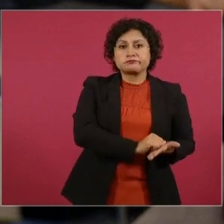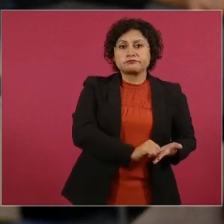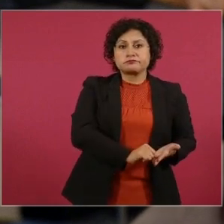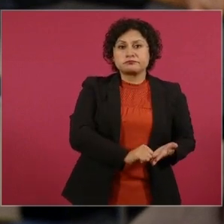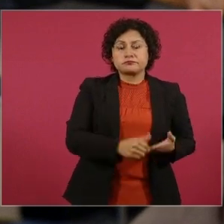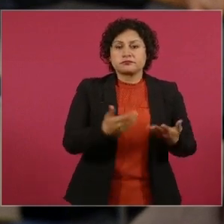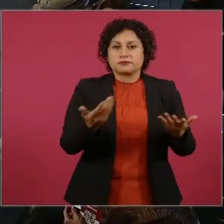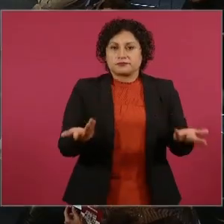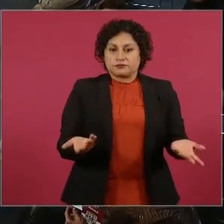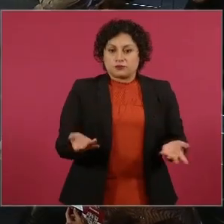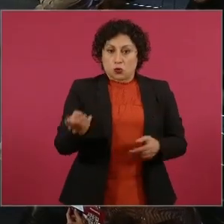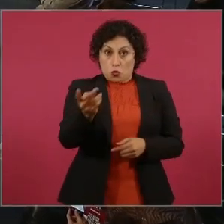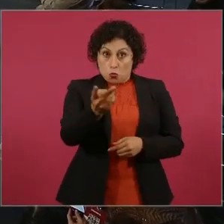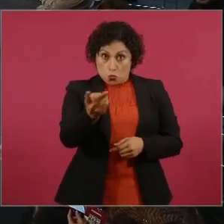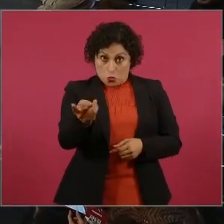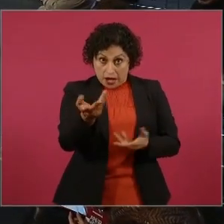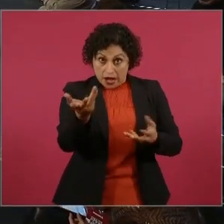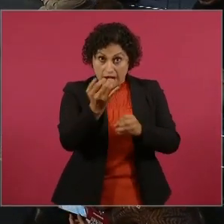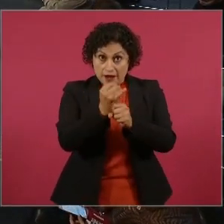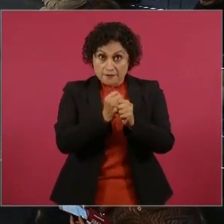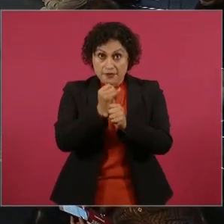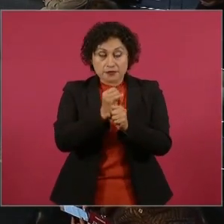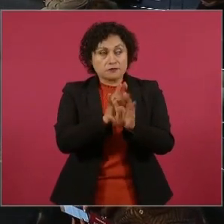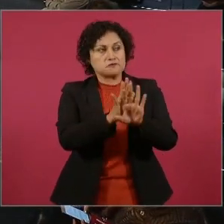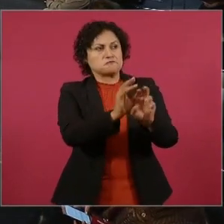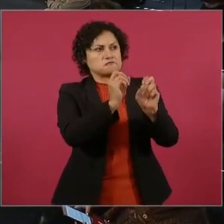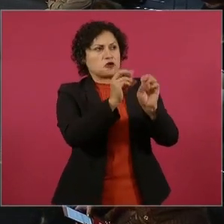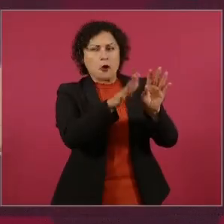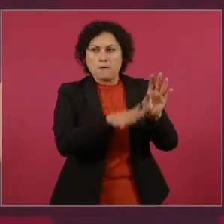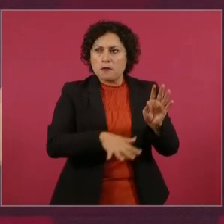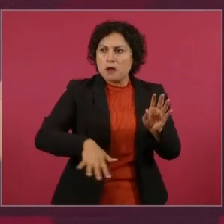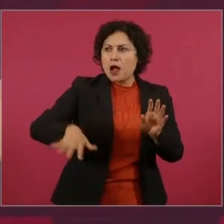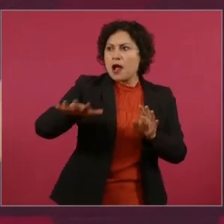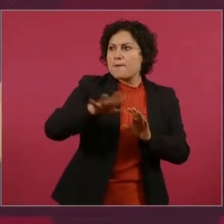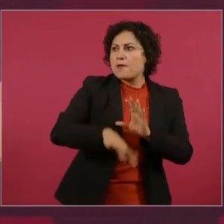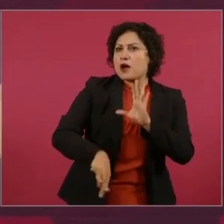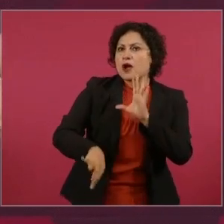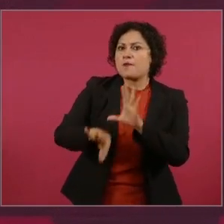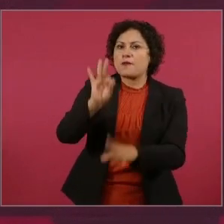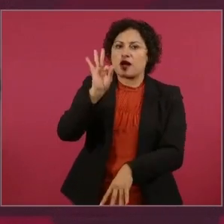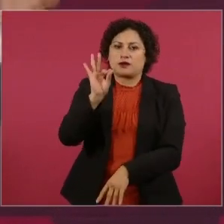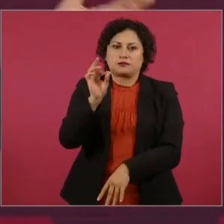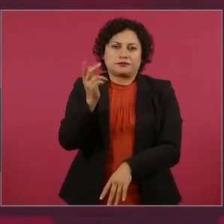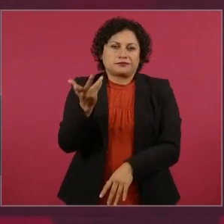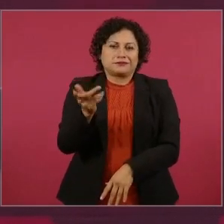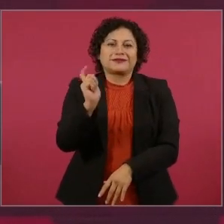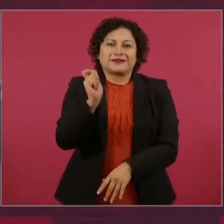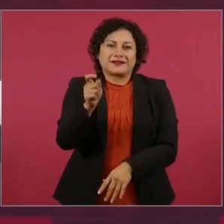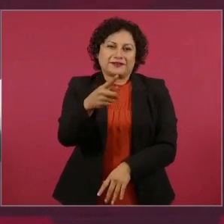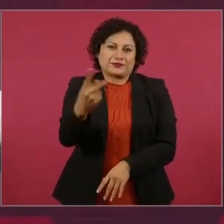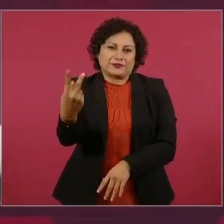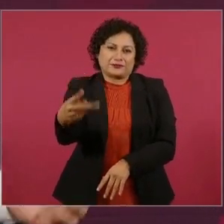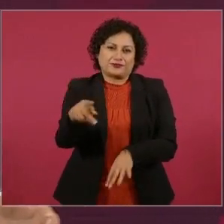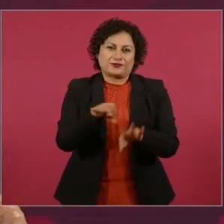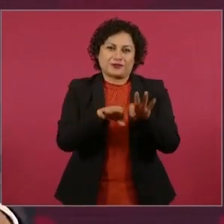Entonces ustedes hacen la investigación la consiguen es apasionante también eh es